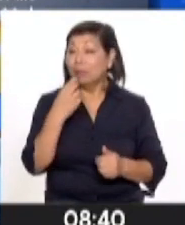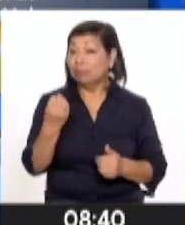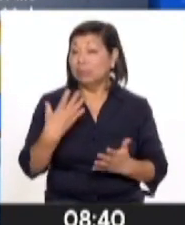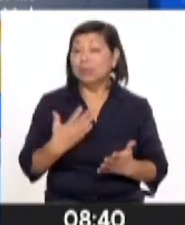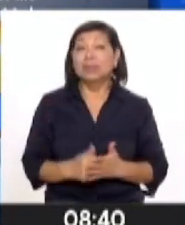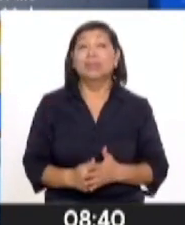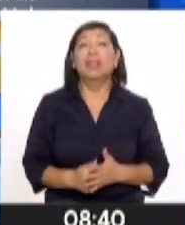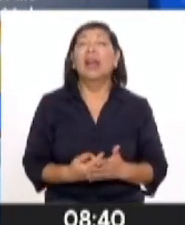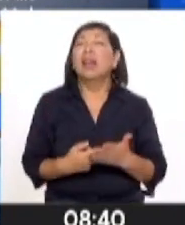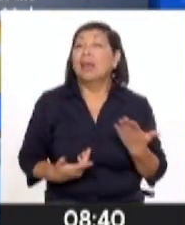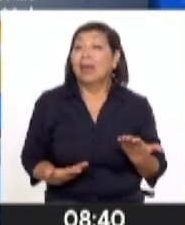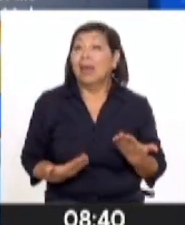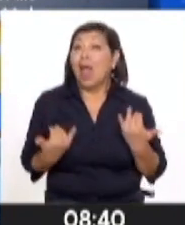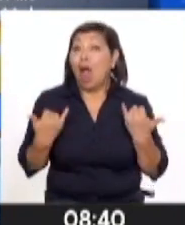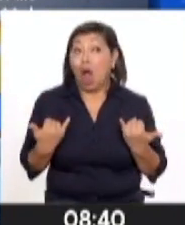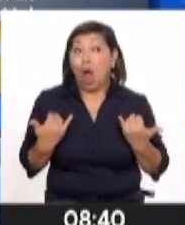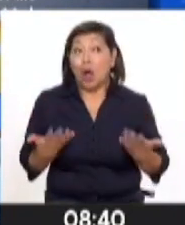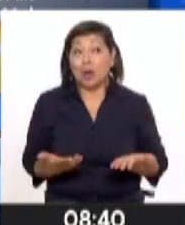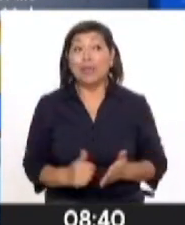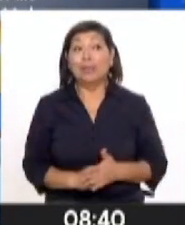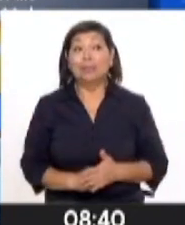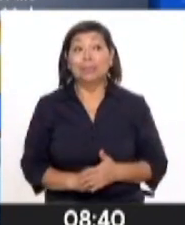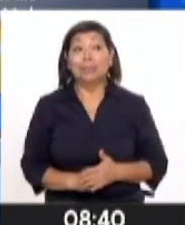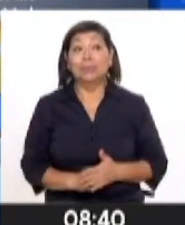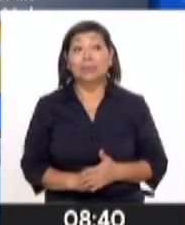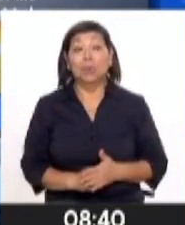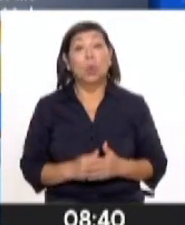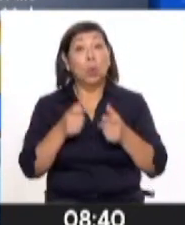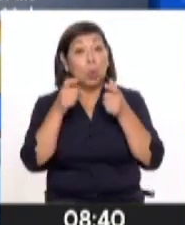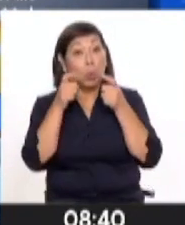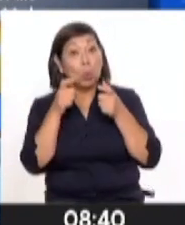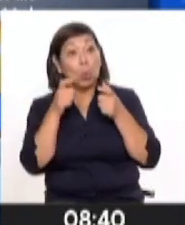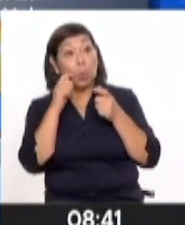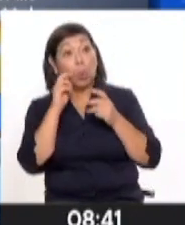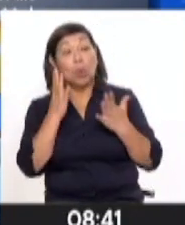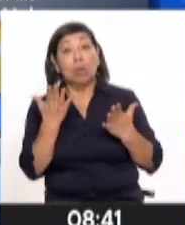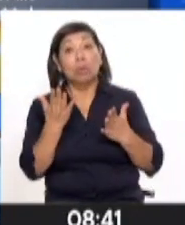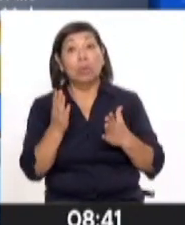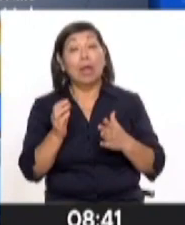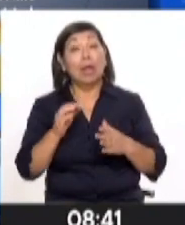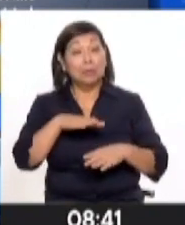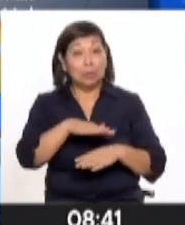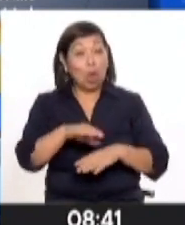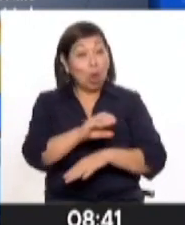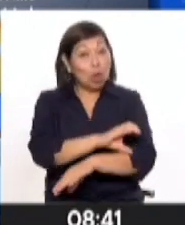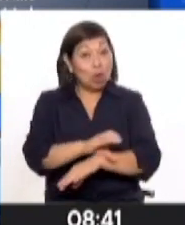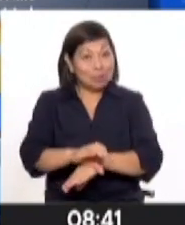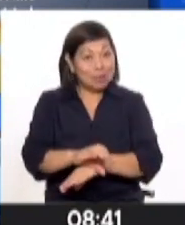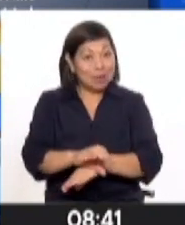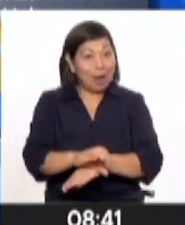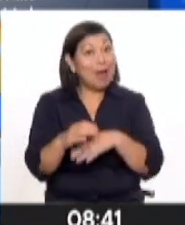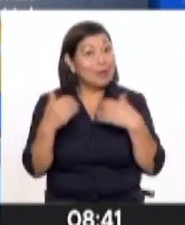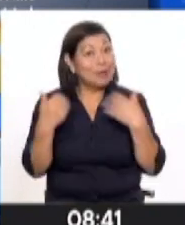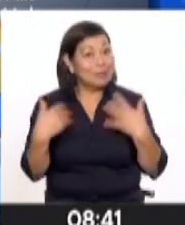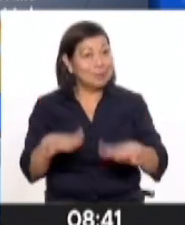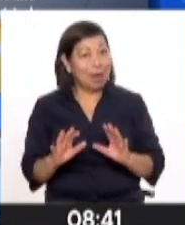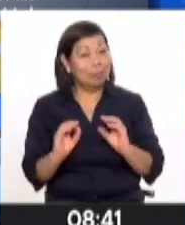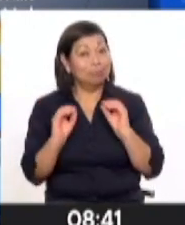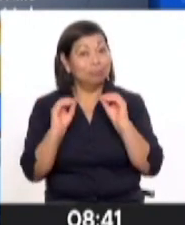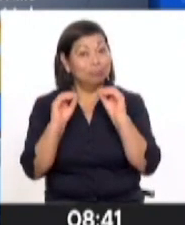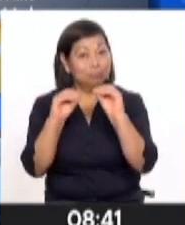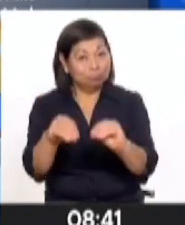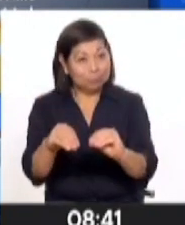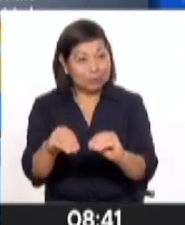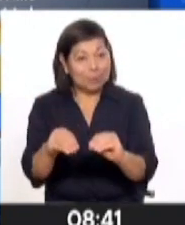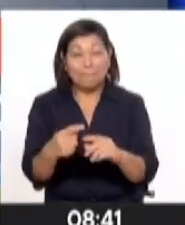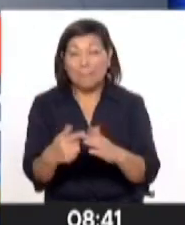comunicado nos dice que nos encontramos pues en un estado de alerta ante el Niño costero. Recordemos que el Niño ya se está dando, tenemos un